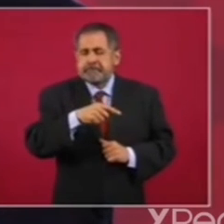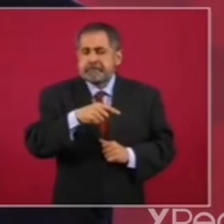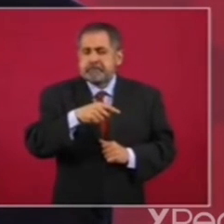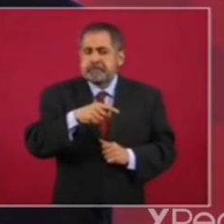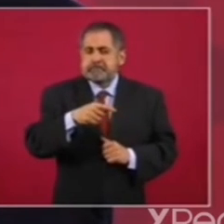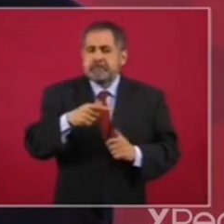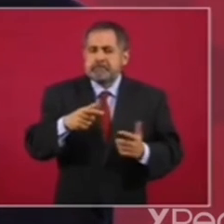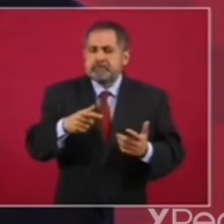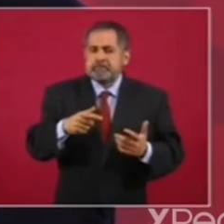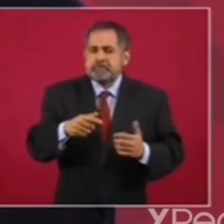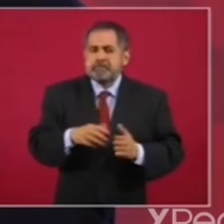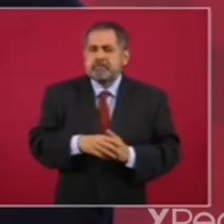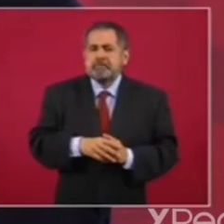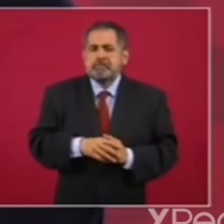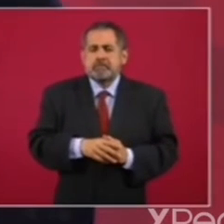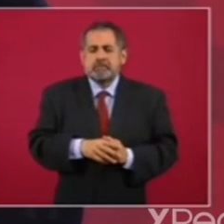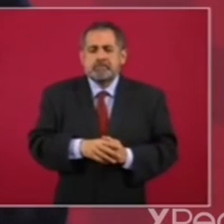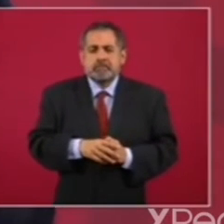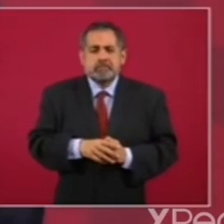aparatos